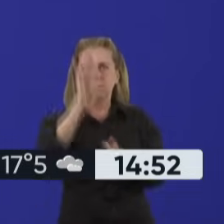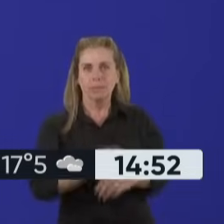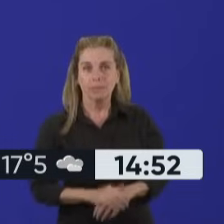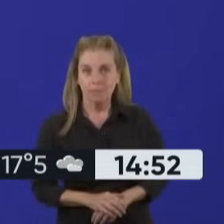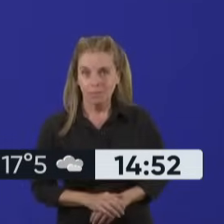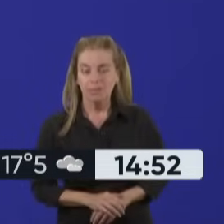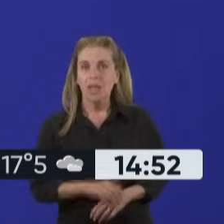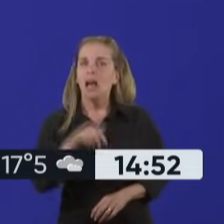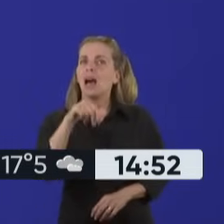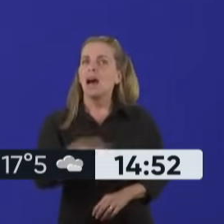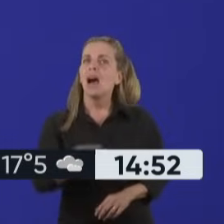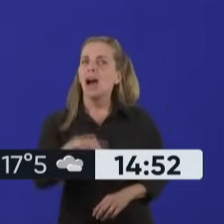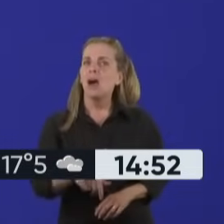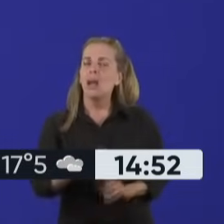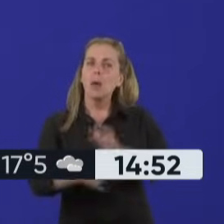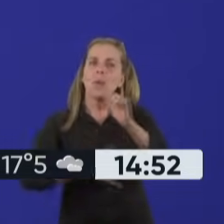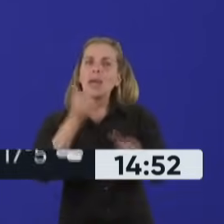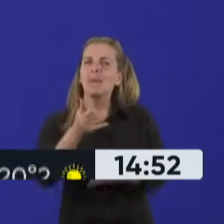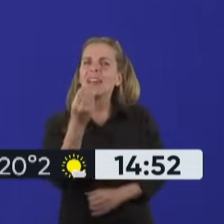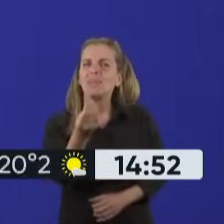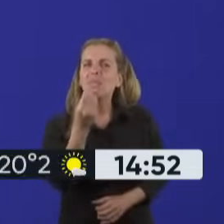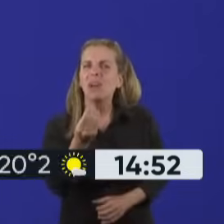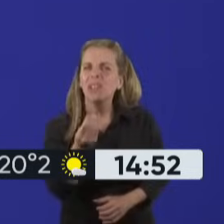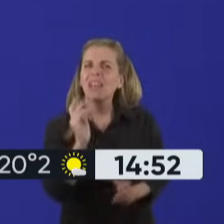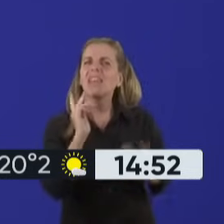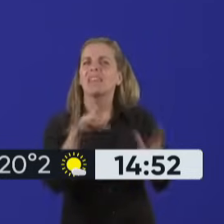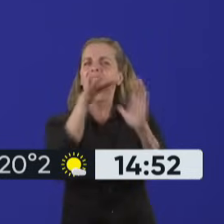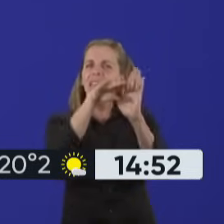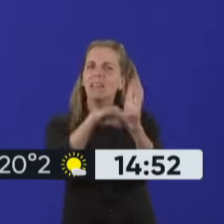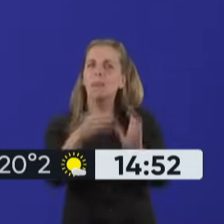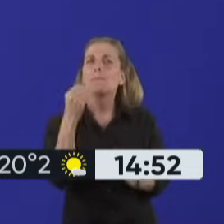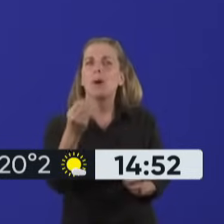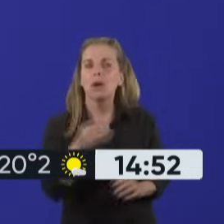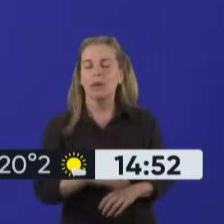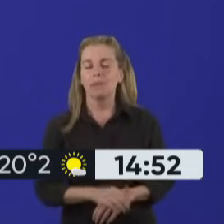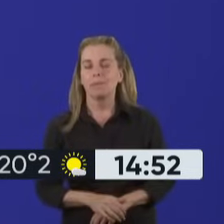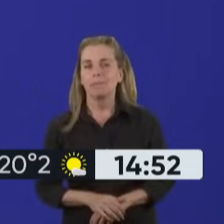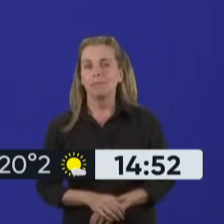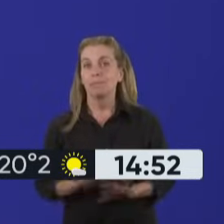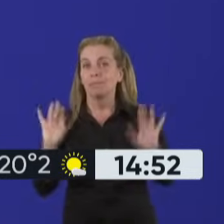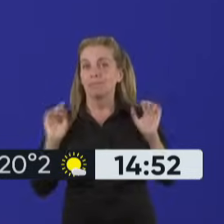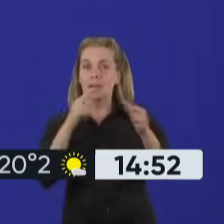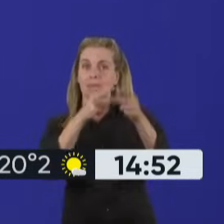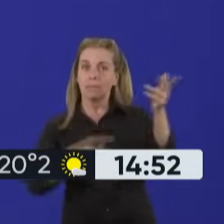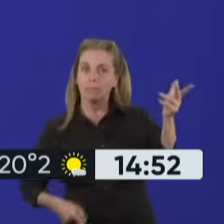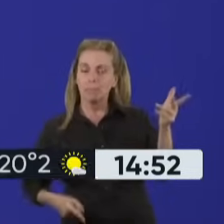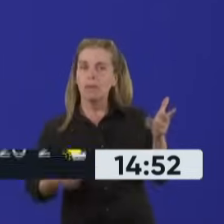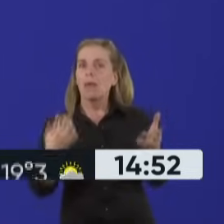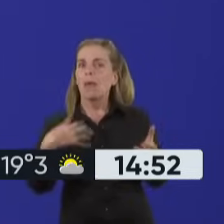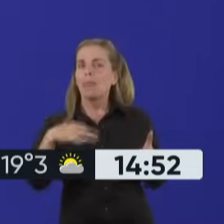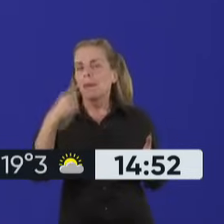Entonces ahora lo que voy a hacer es dar los fundamentos de por qué eso es posible. Para lograr algo así uno tendría que